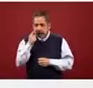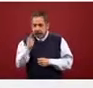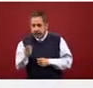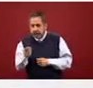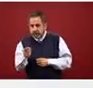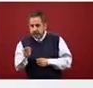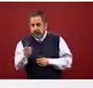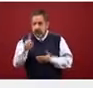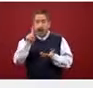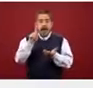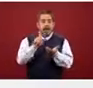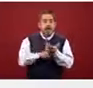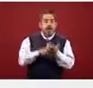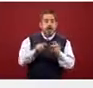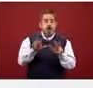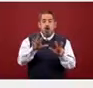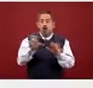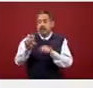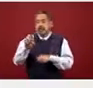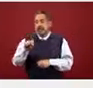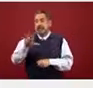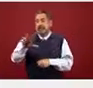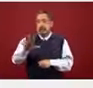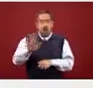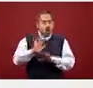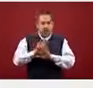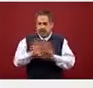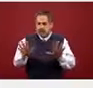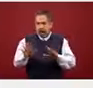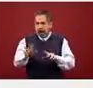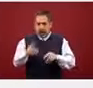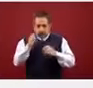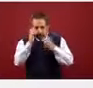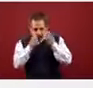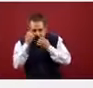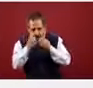uno, pero son 1.865 los que están en la casilla verde.